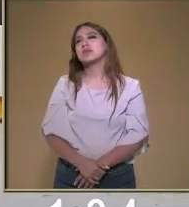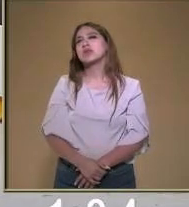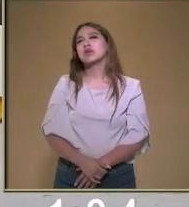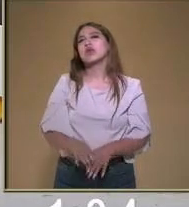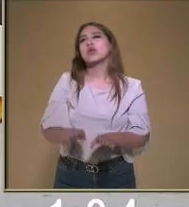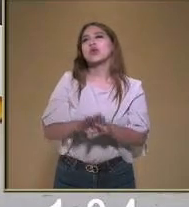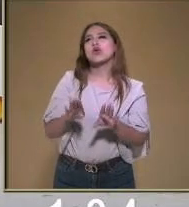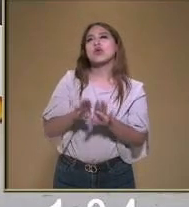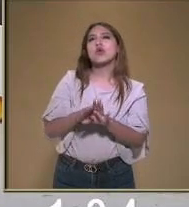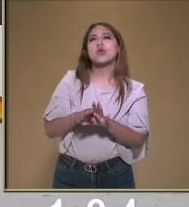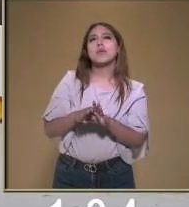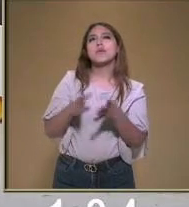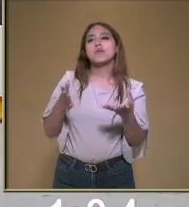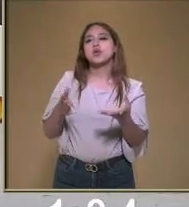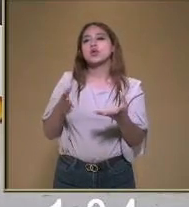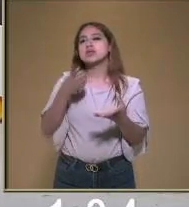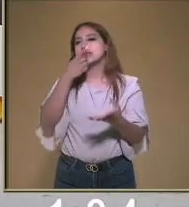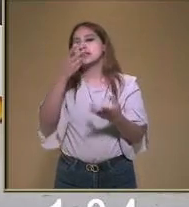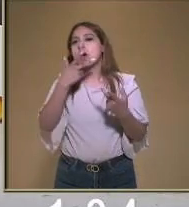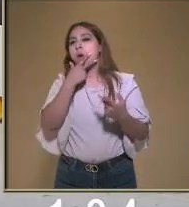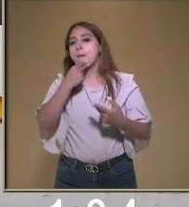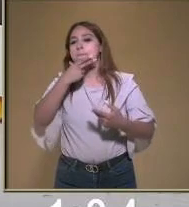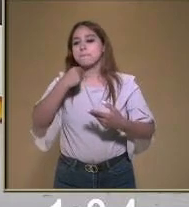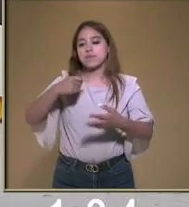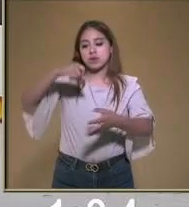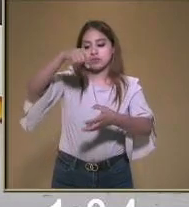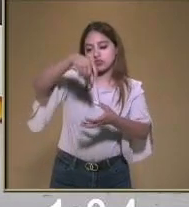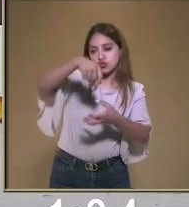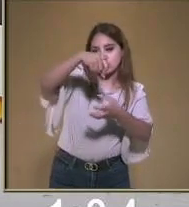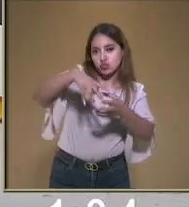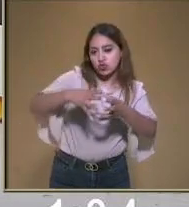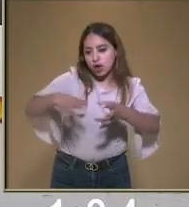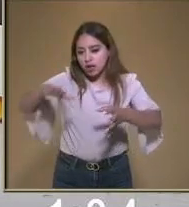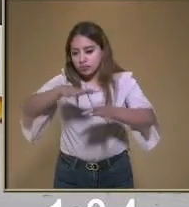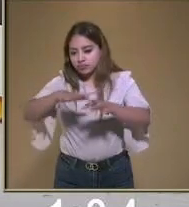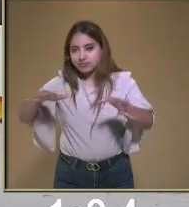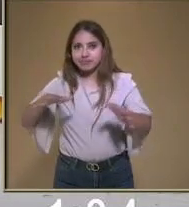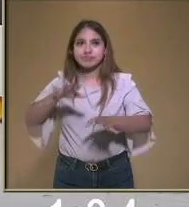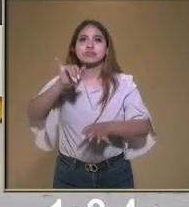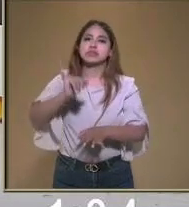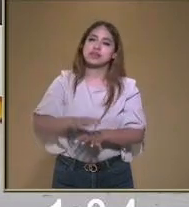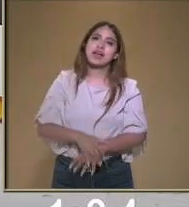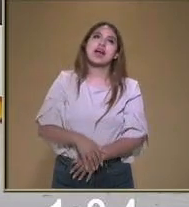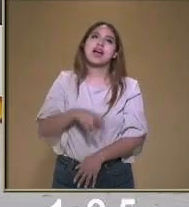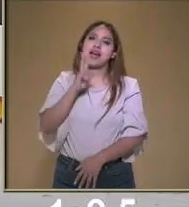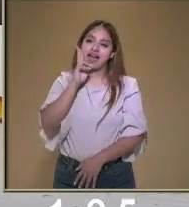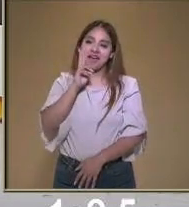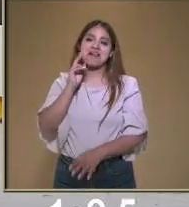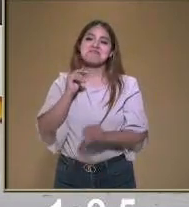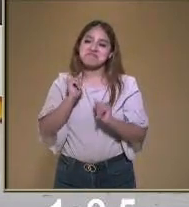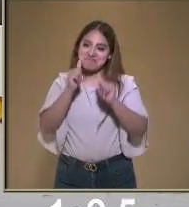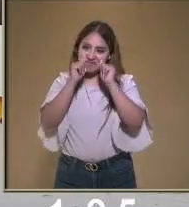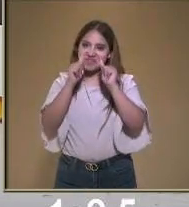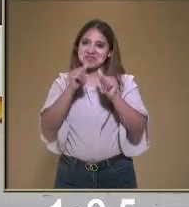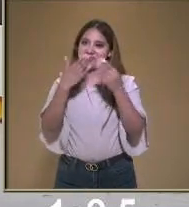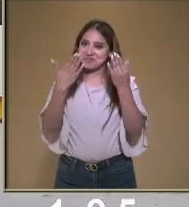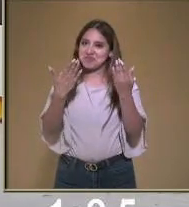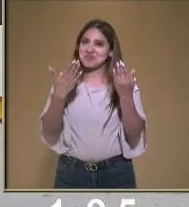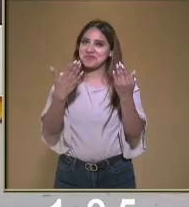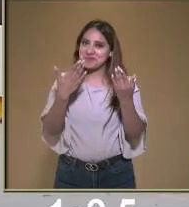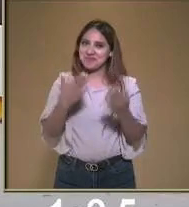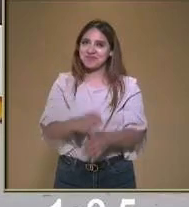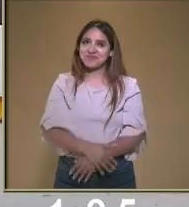Lo acabamos de decir. Sembrador se dice toque. Muy bien, maestra, sí puso atención. A ver. Avanzo